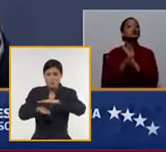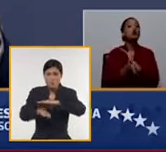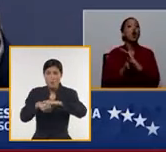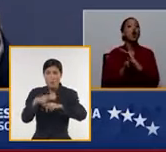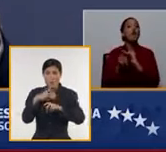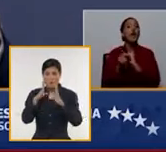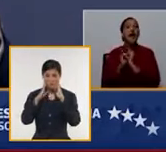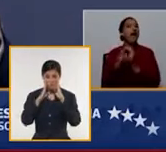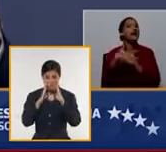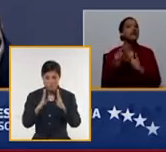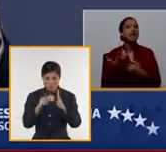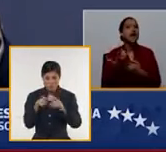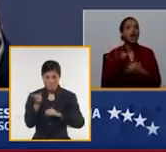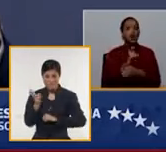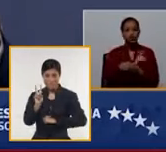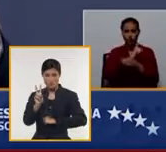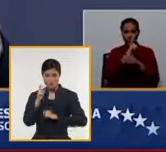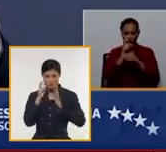a Venezuela.